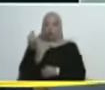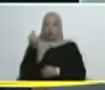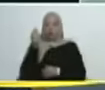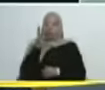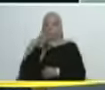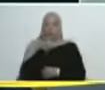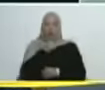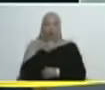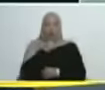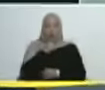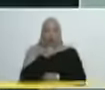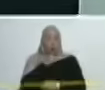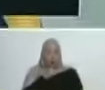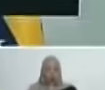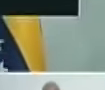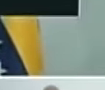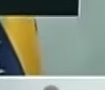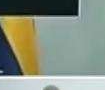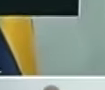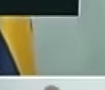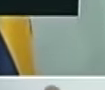asesores gringos del imperialismo.